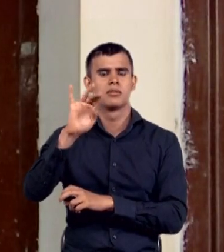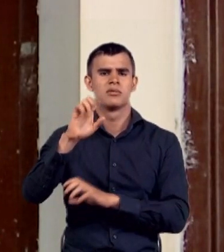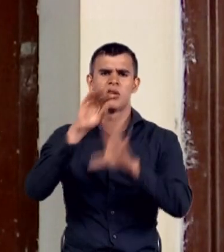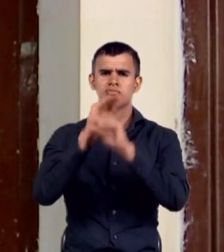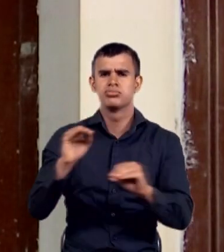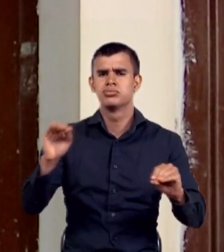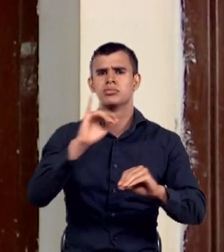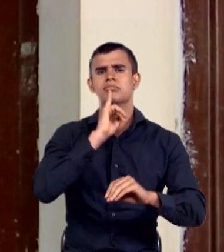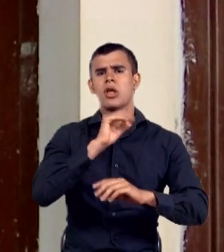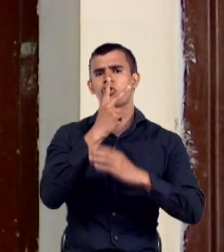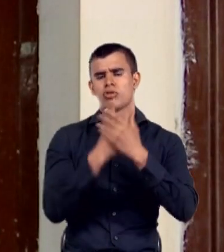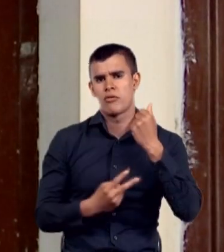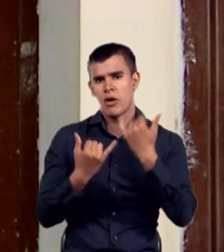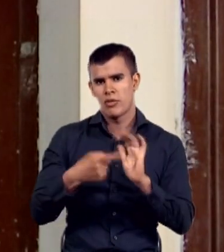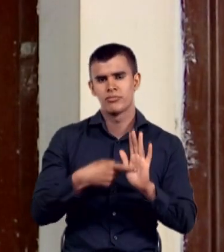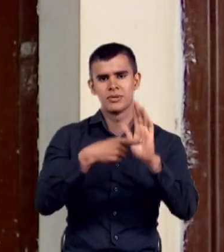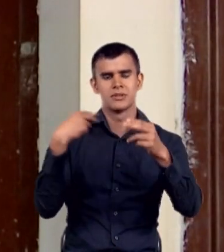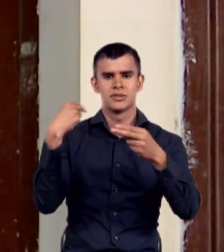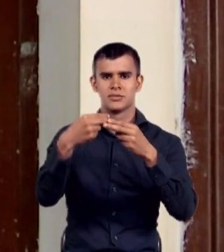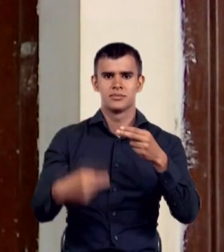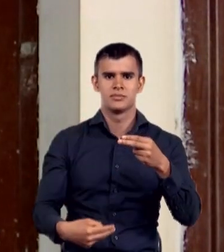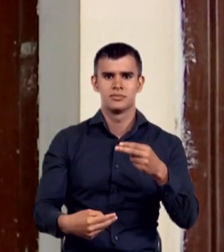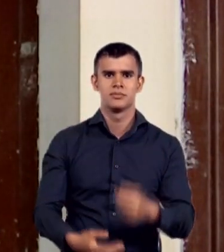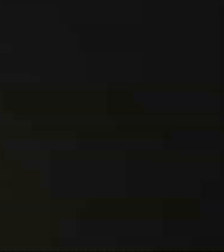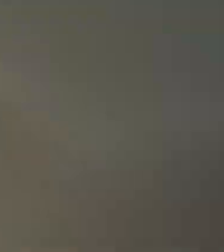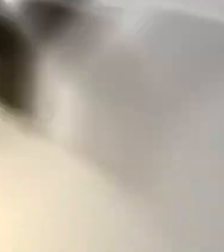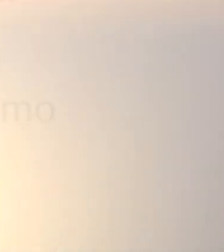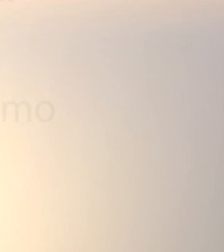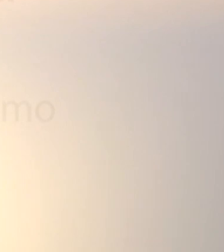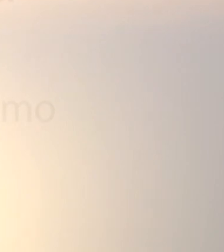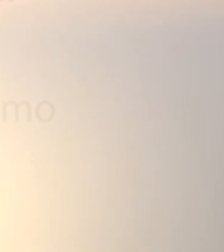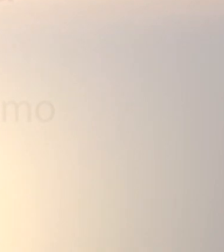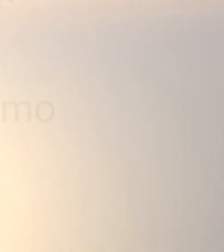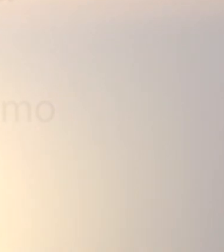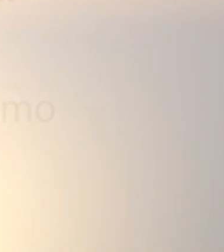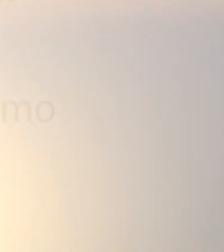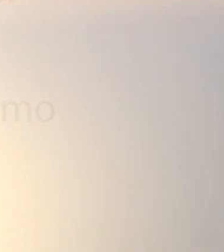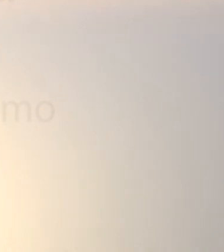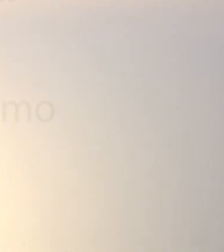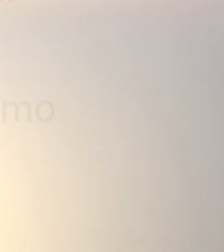sembrando bilingüismo en la ladera de Cali. Veamos la historia.